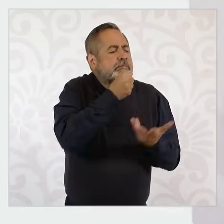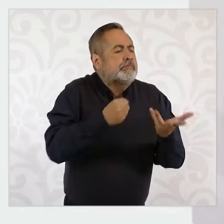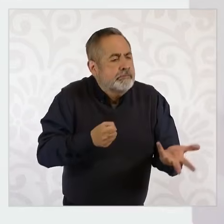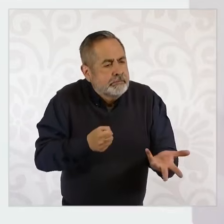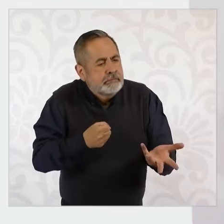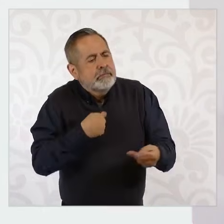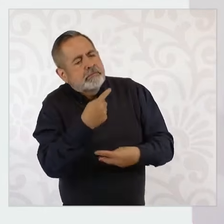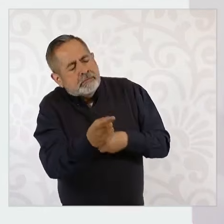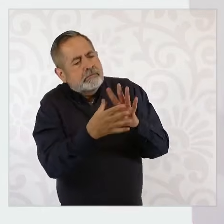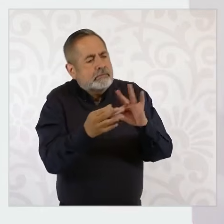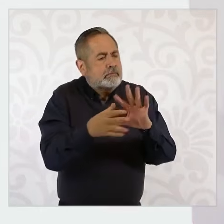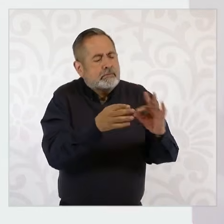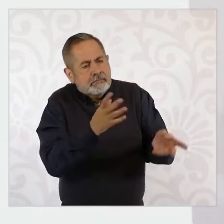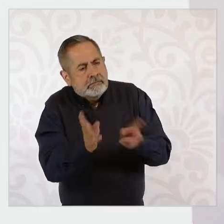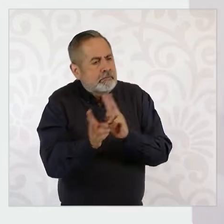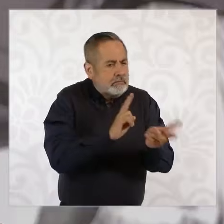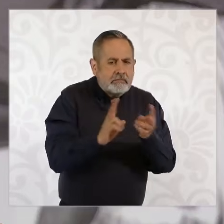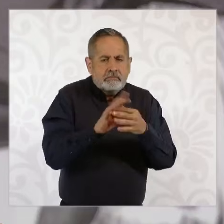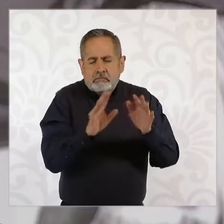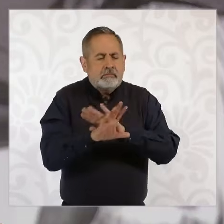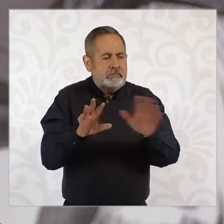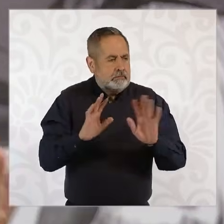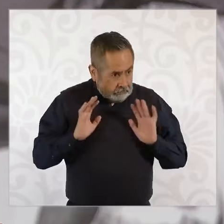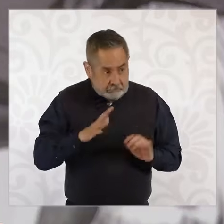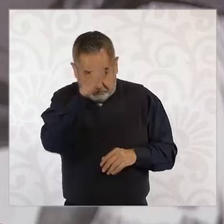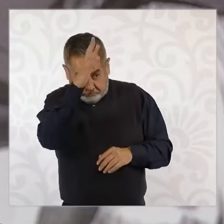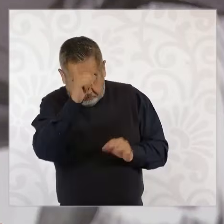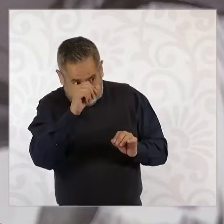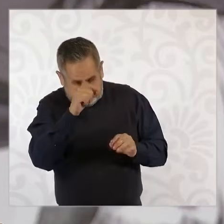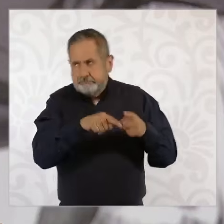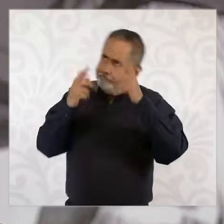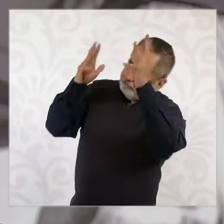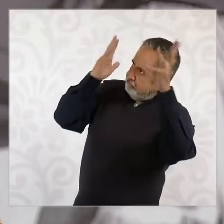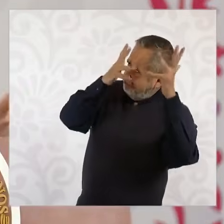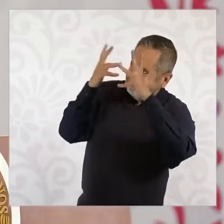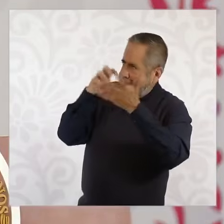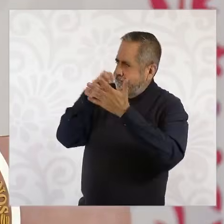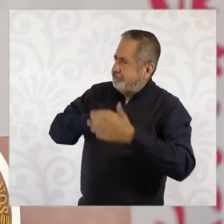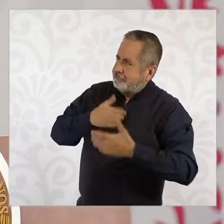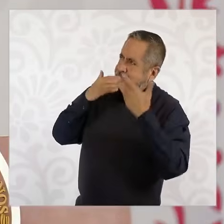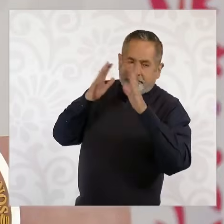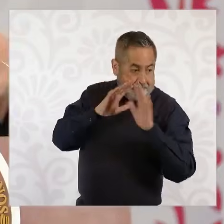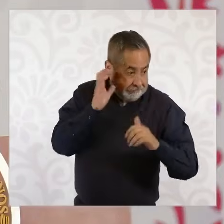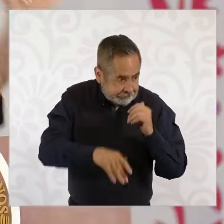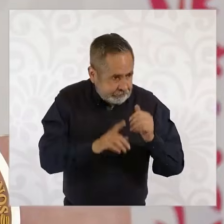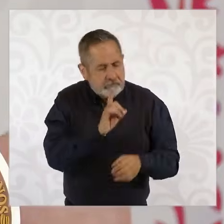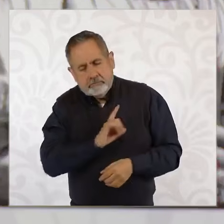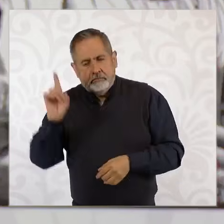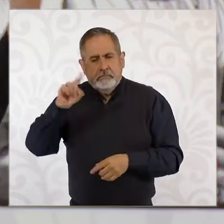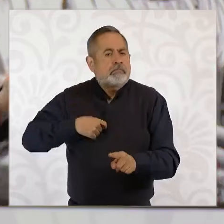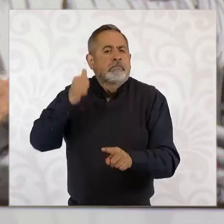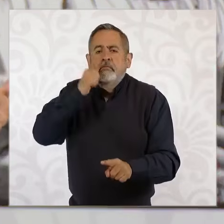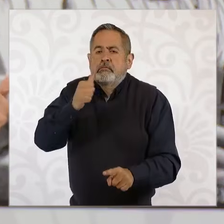ya les expliqué lo que estábamos haciendo y total llegamos a un acuerdo y aplausos, aplausos, vámonos, y ya me regresé. Así ha sido